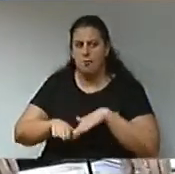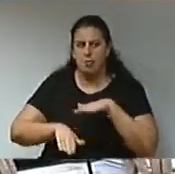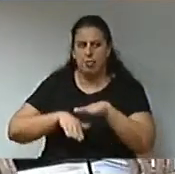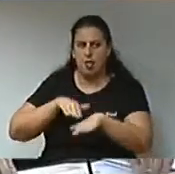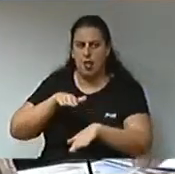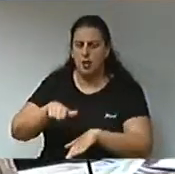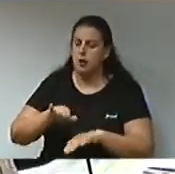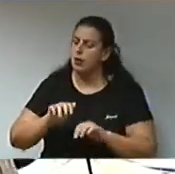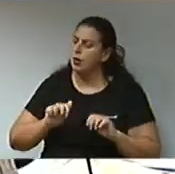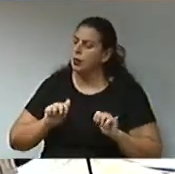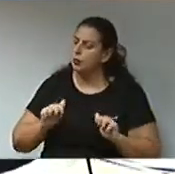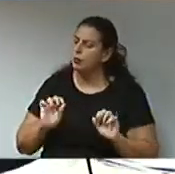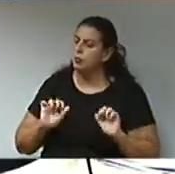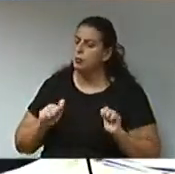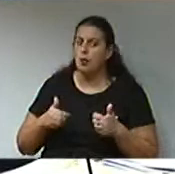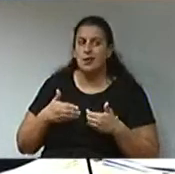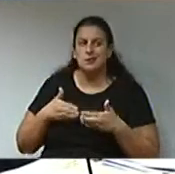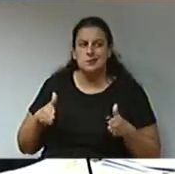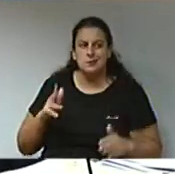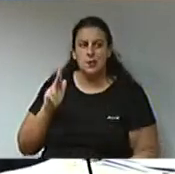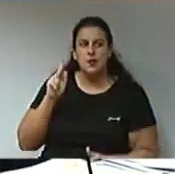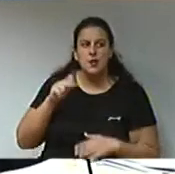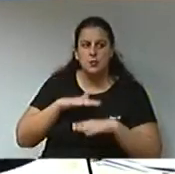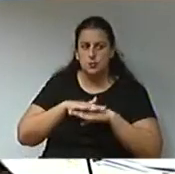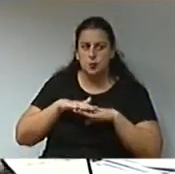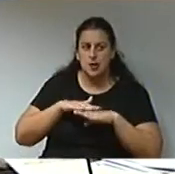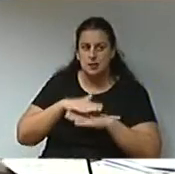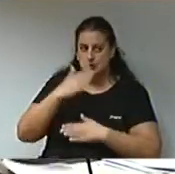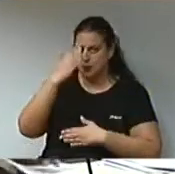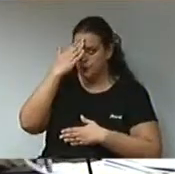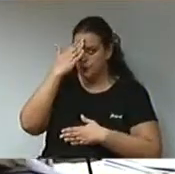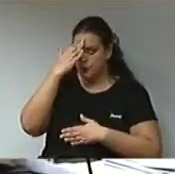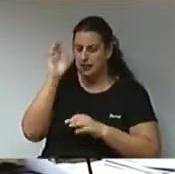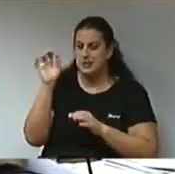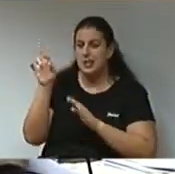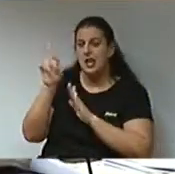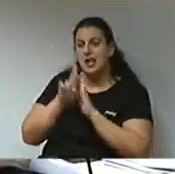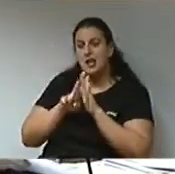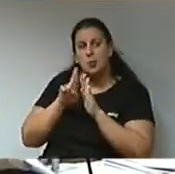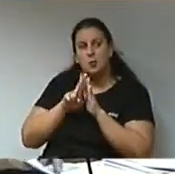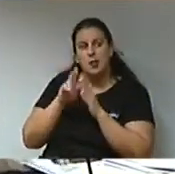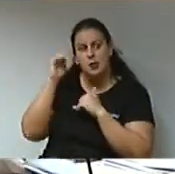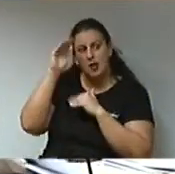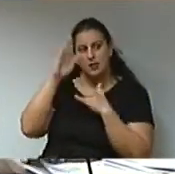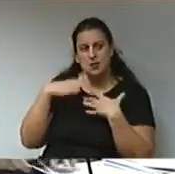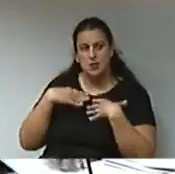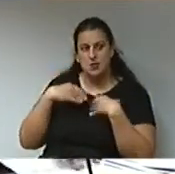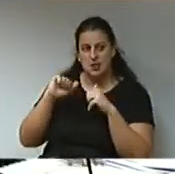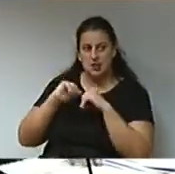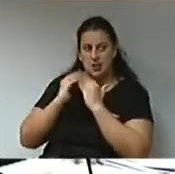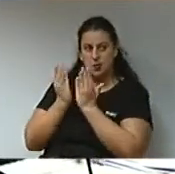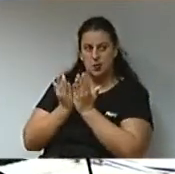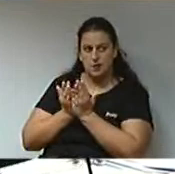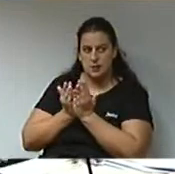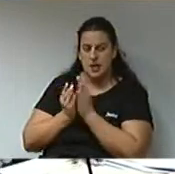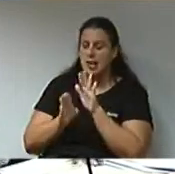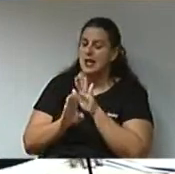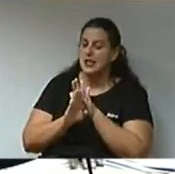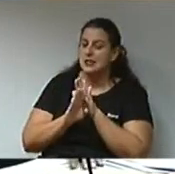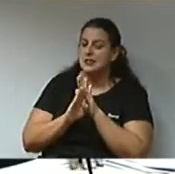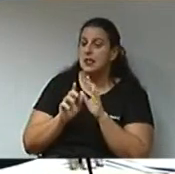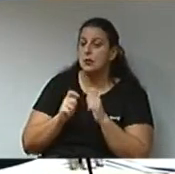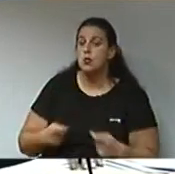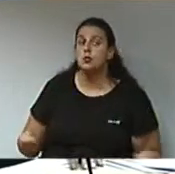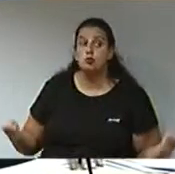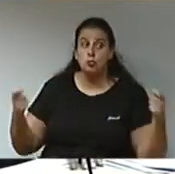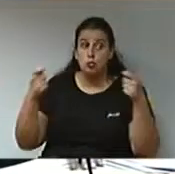Avanzamos inicialmente con un derecho básico y fundamental, que fue la recuperación de la atención sanitaria universal. Seguimos con la eliminación de los